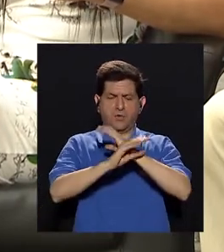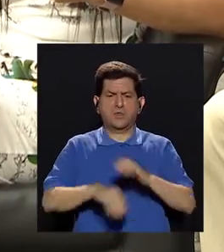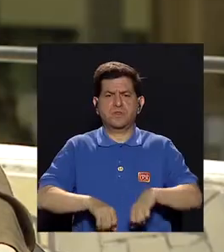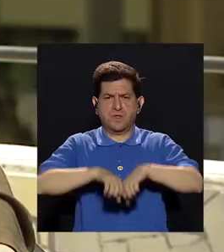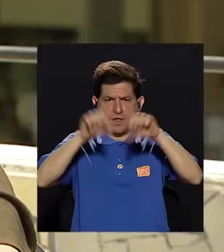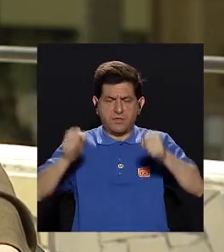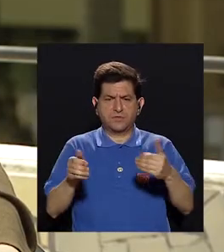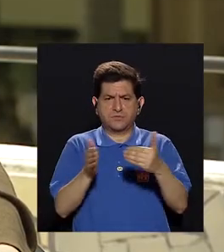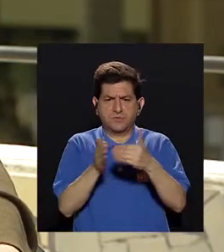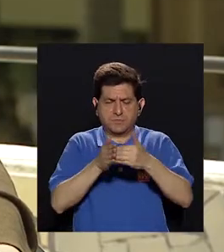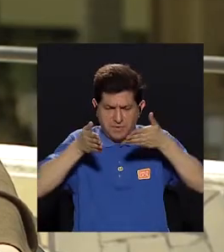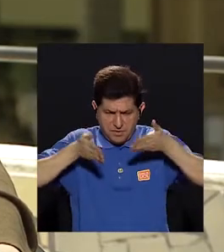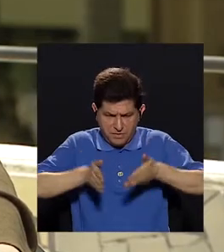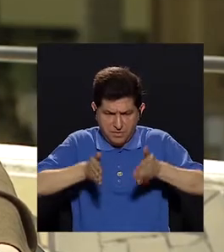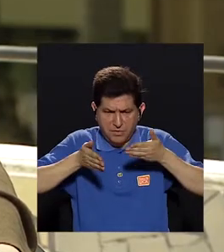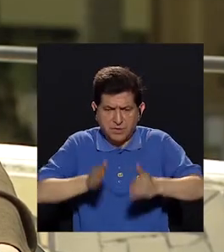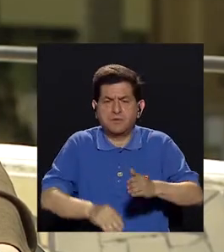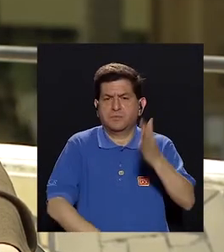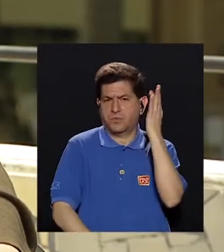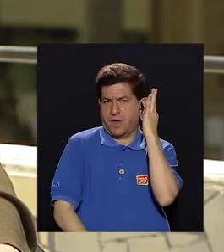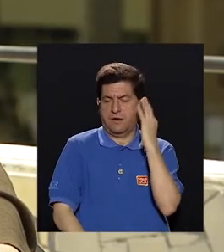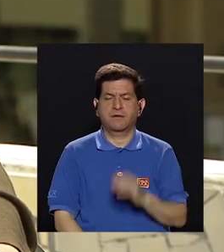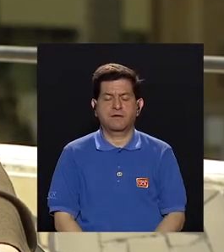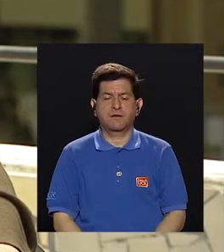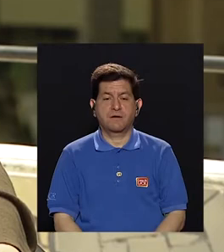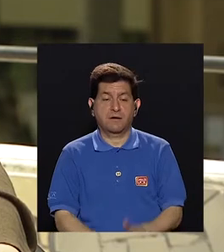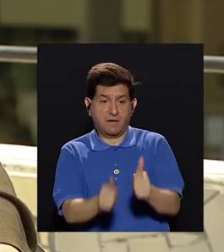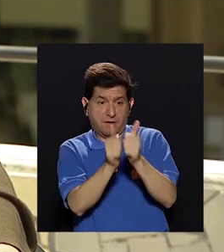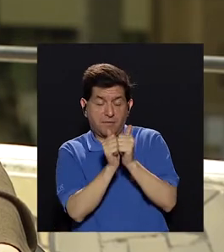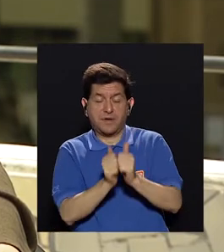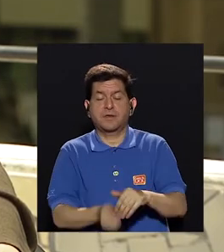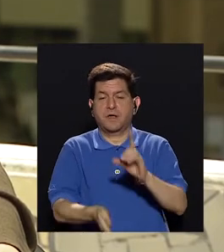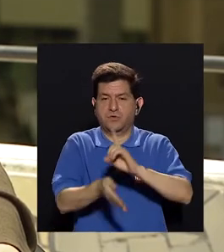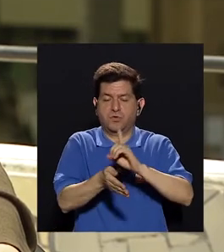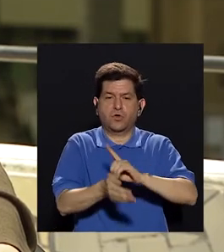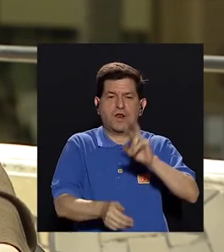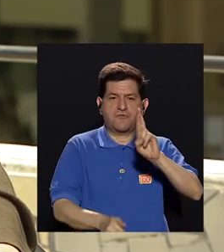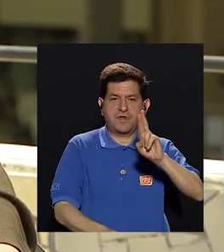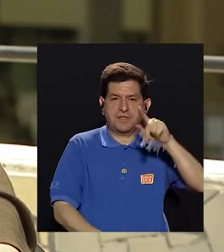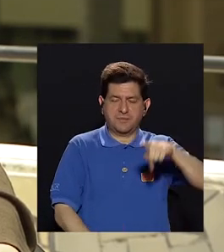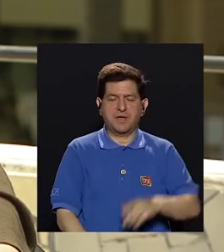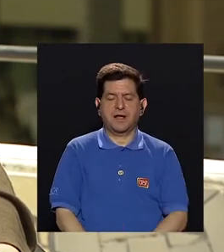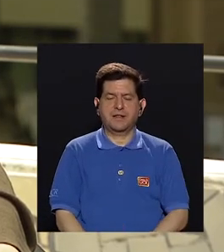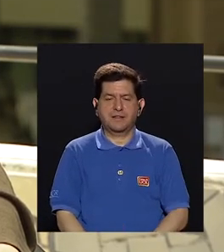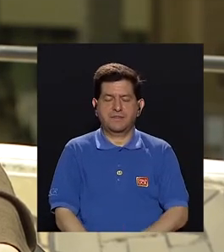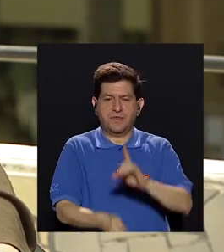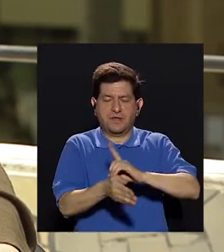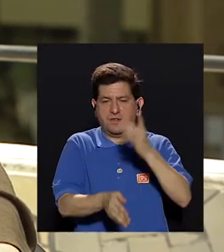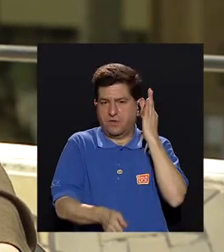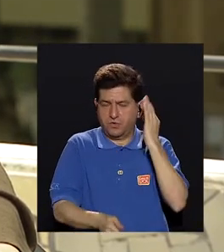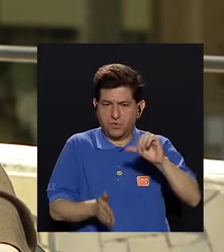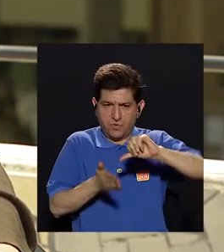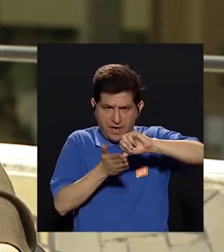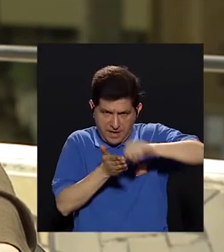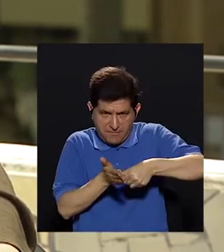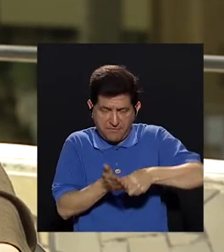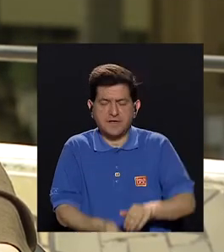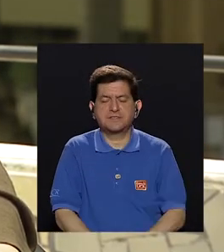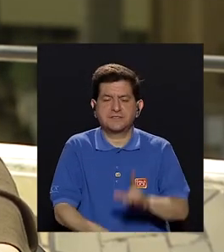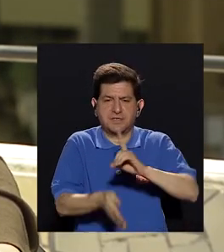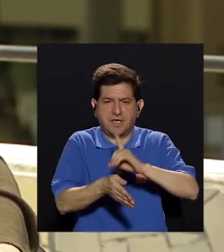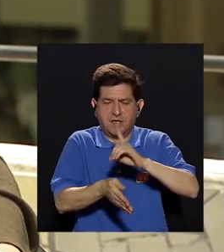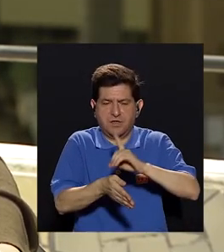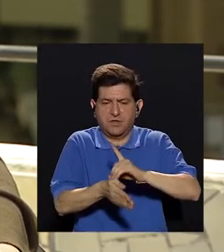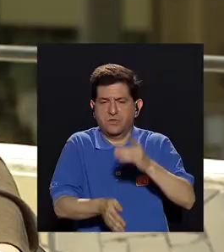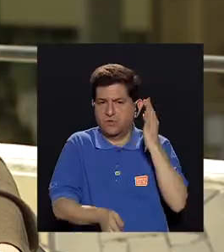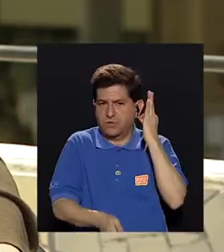Rita Peralta, ginecóloga con énfasis en ginecología infanto-juvenil y labora en el Hospital Rafael Ángel